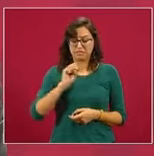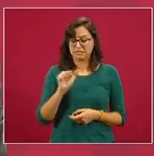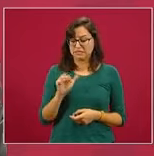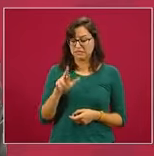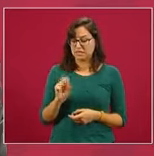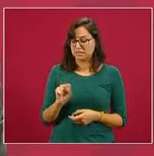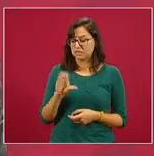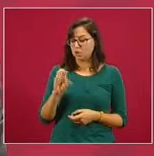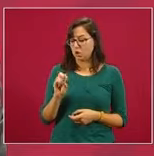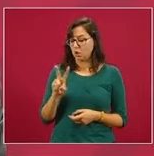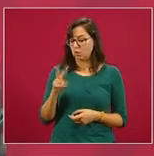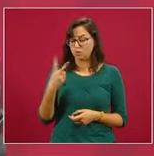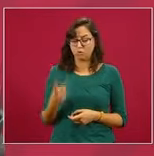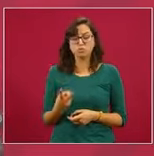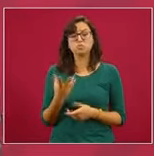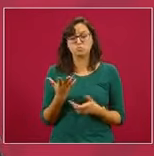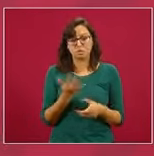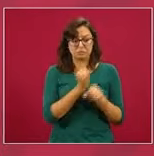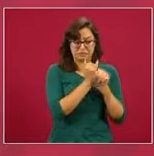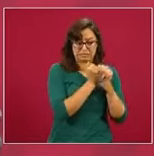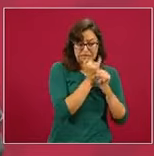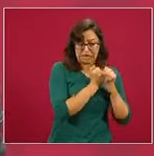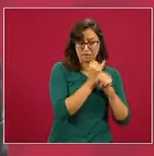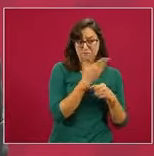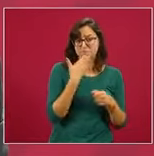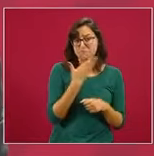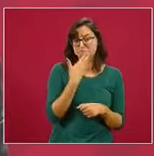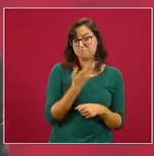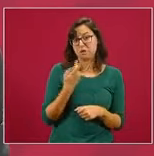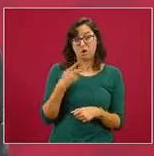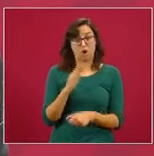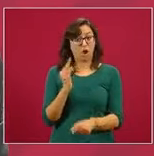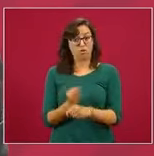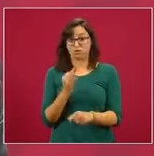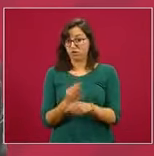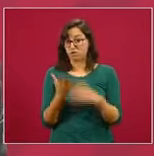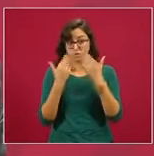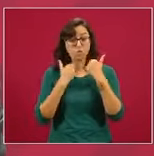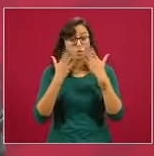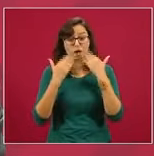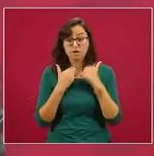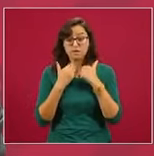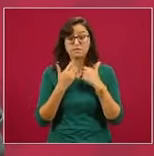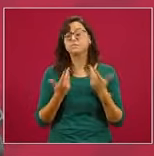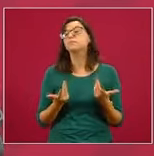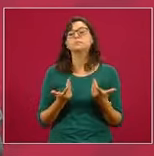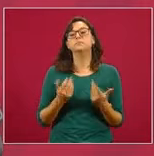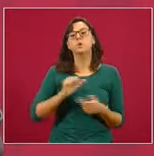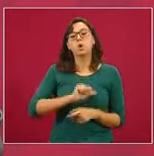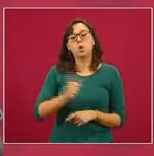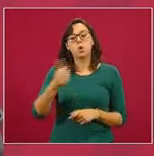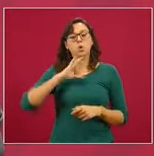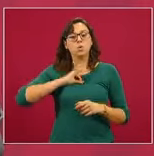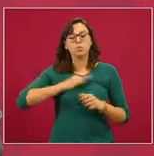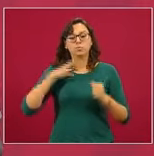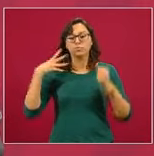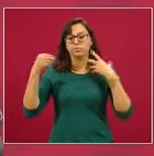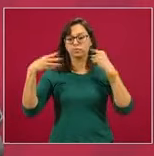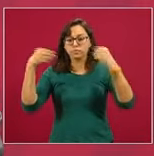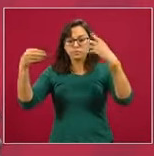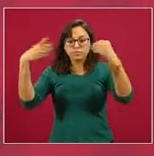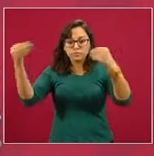No existe hasta el momento ningún tratamiento específico. En otras epidemias, el proceso de